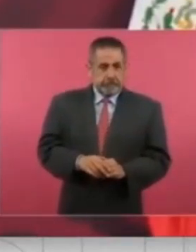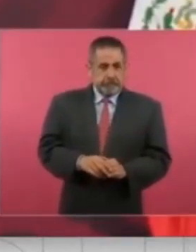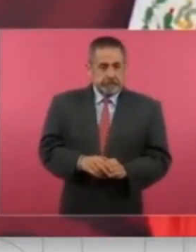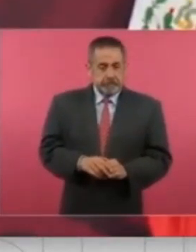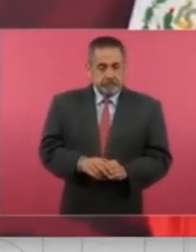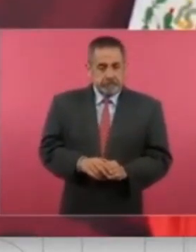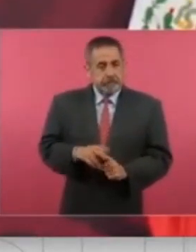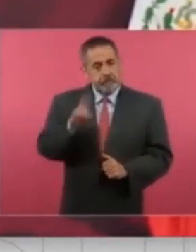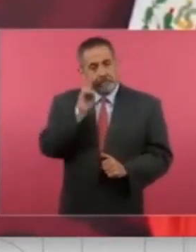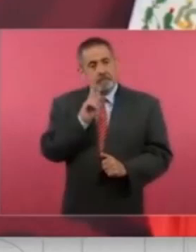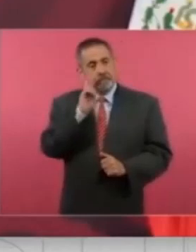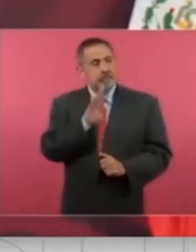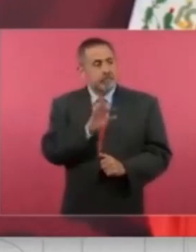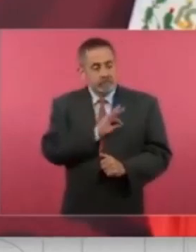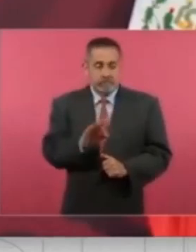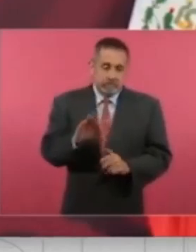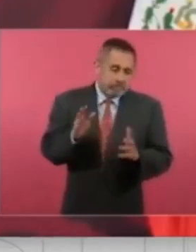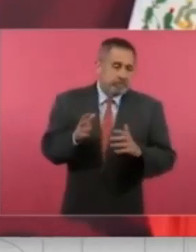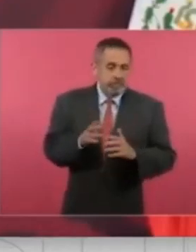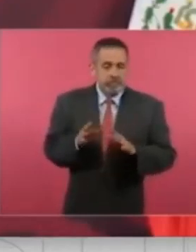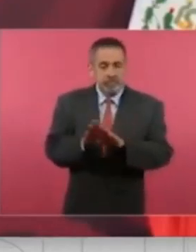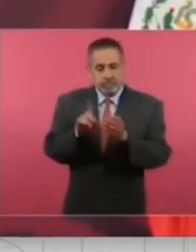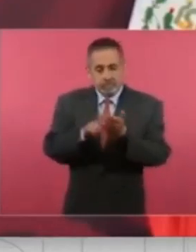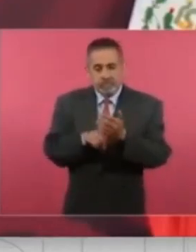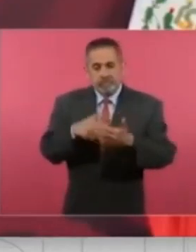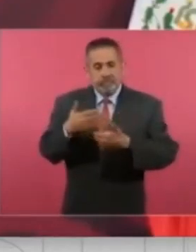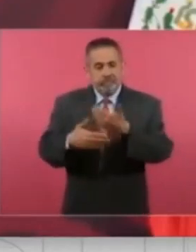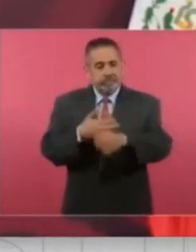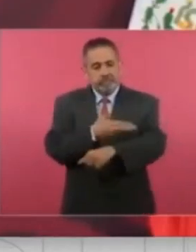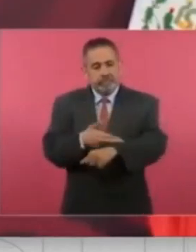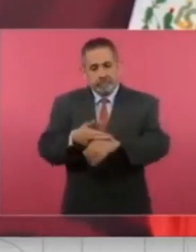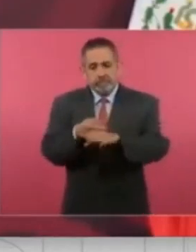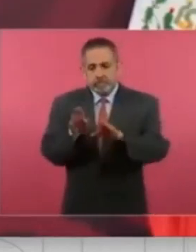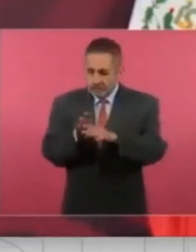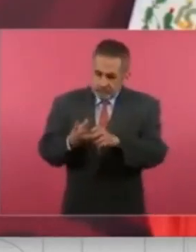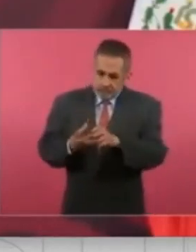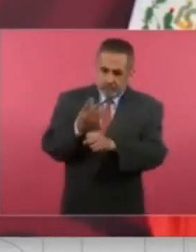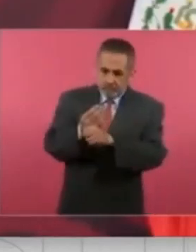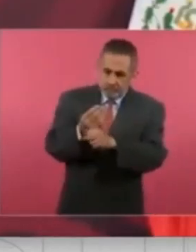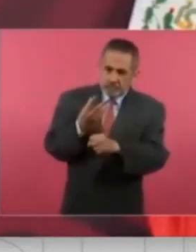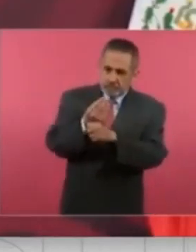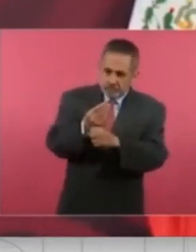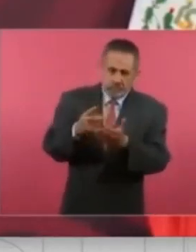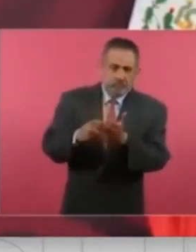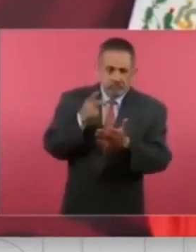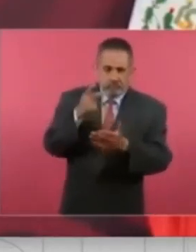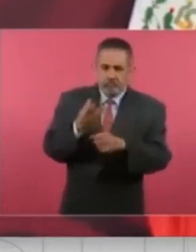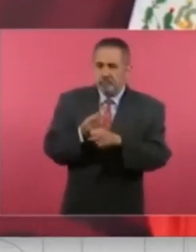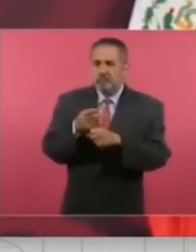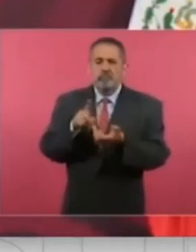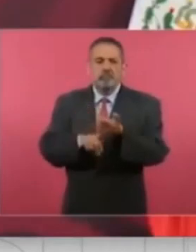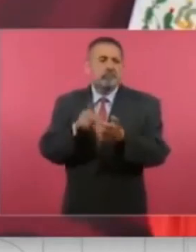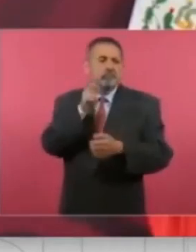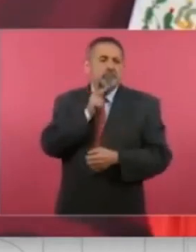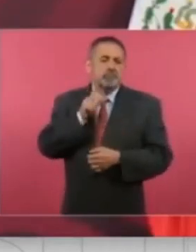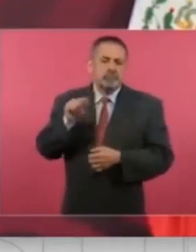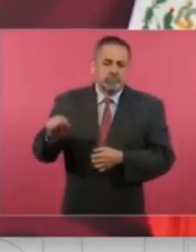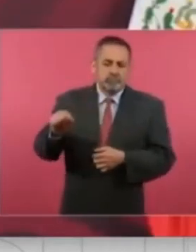a ver si es posible empezar a rehabilitar toda la industria